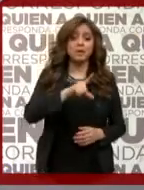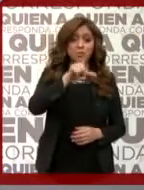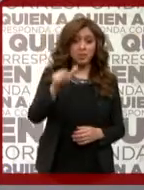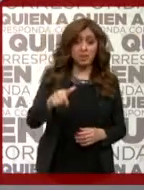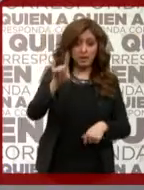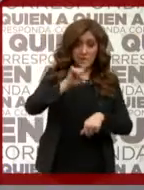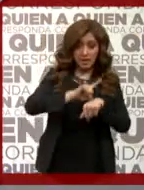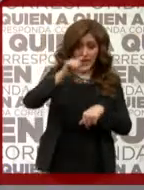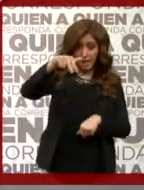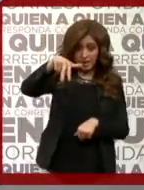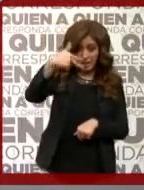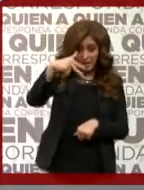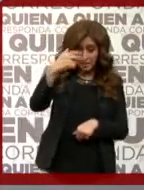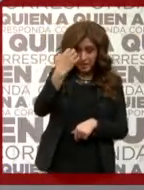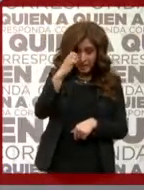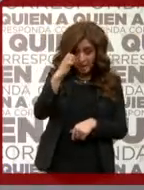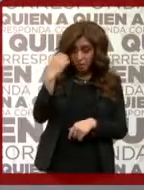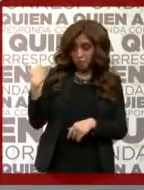del